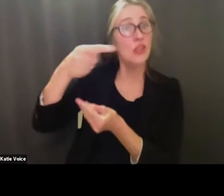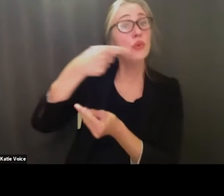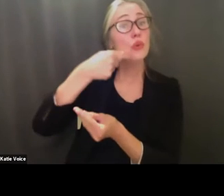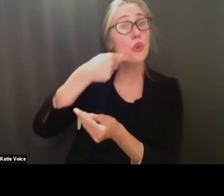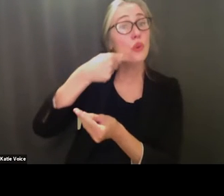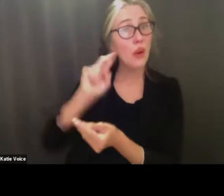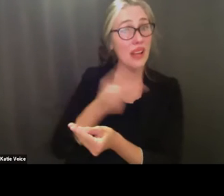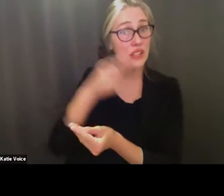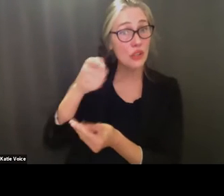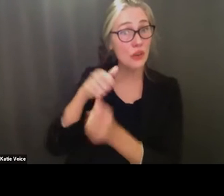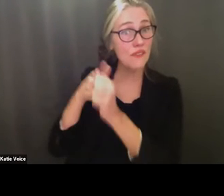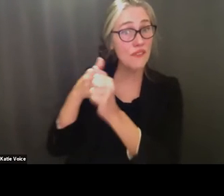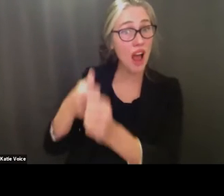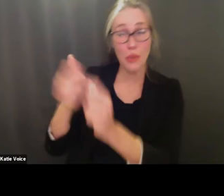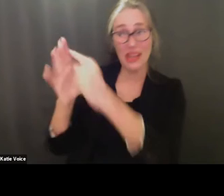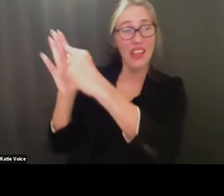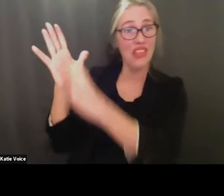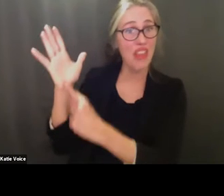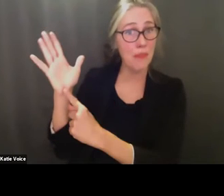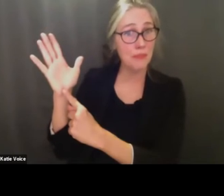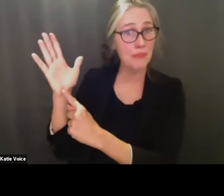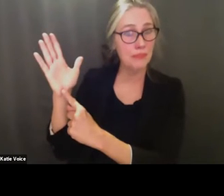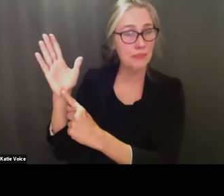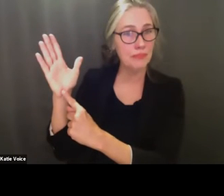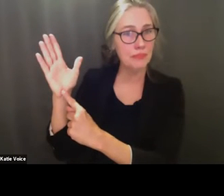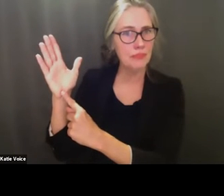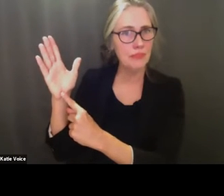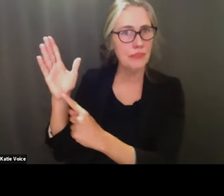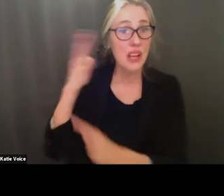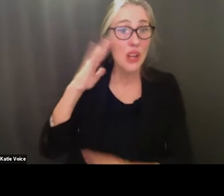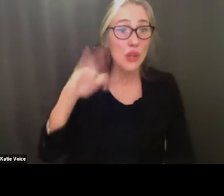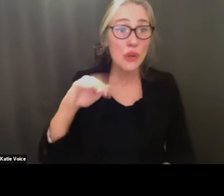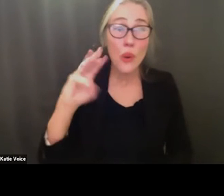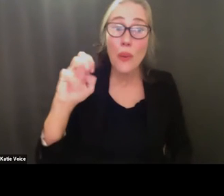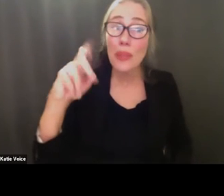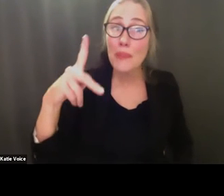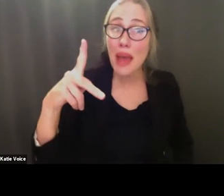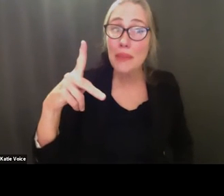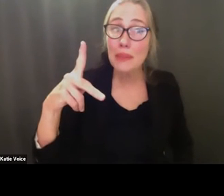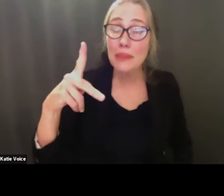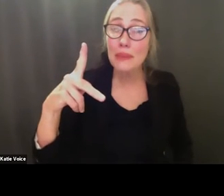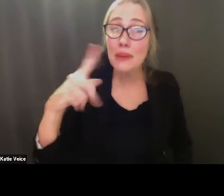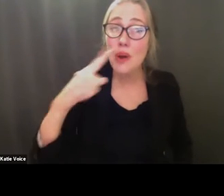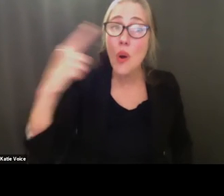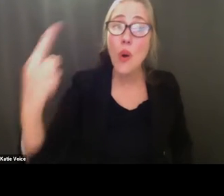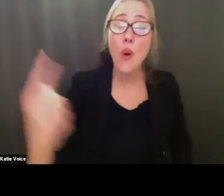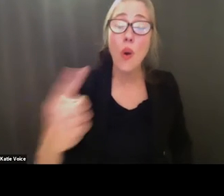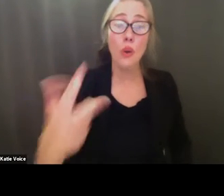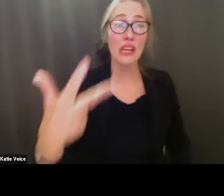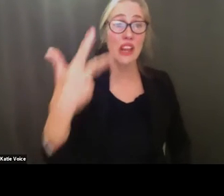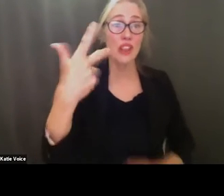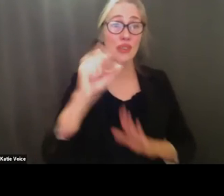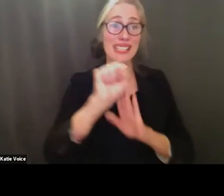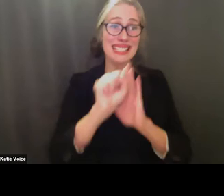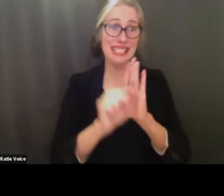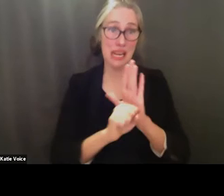mapa, hay un ejemplo. Solo hay 3 estados donde se